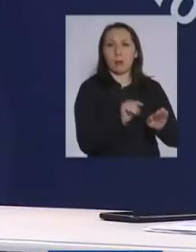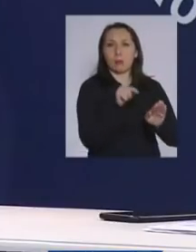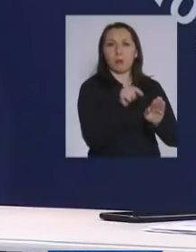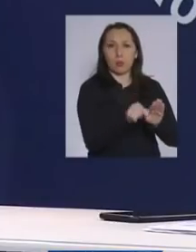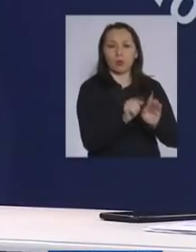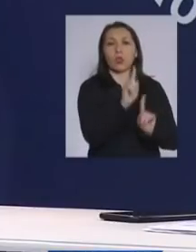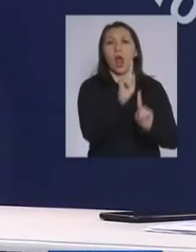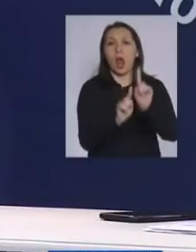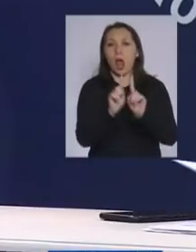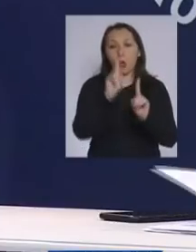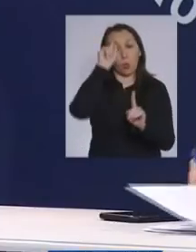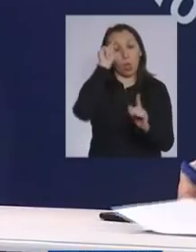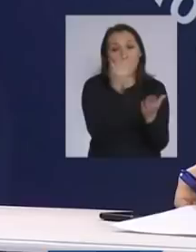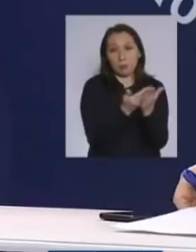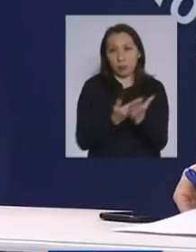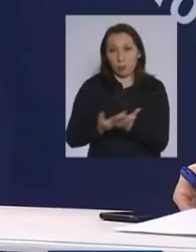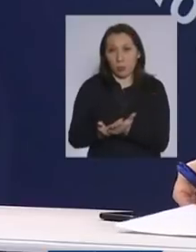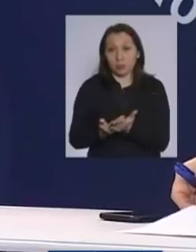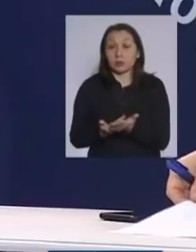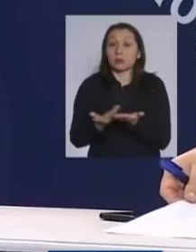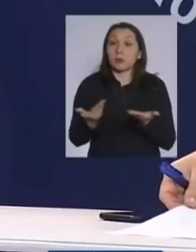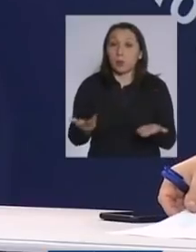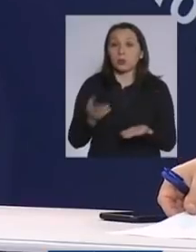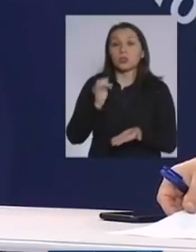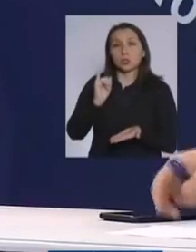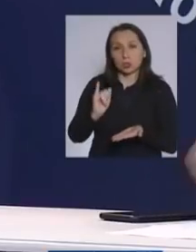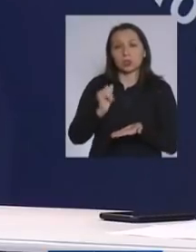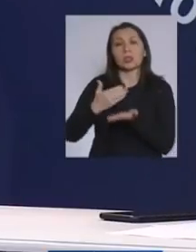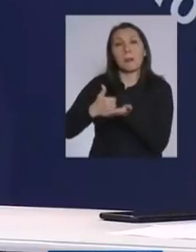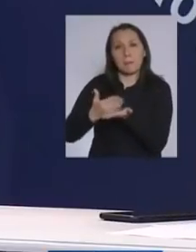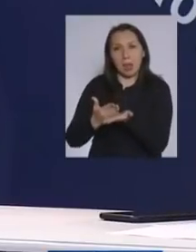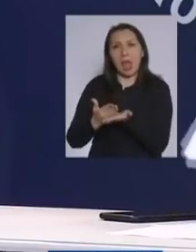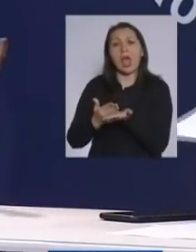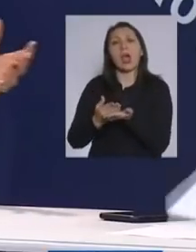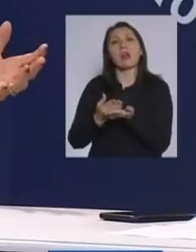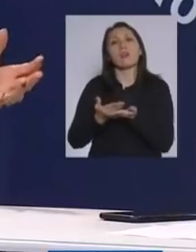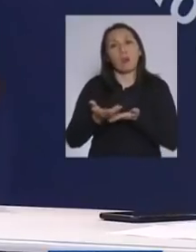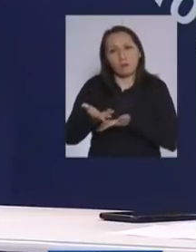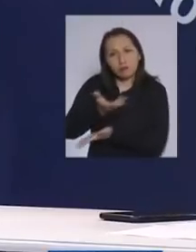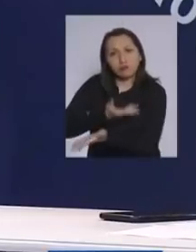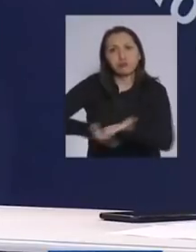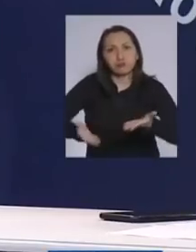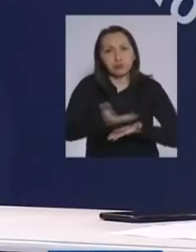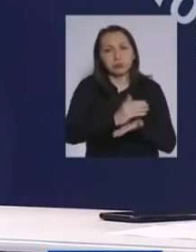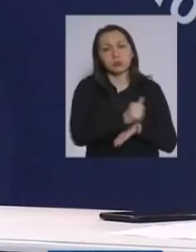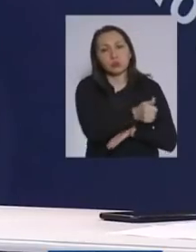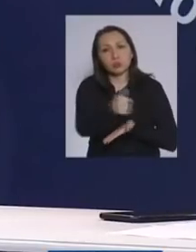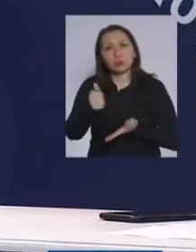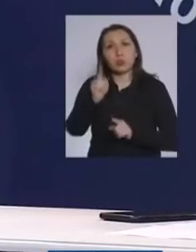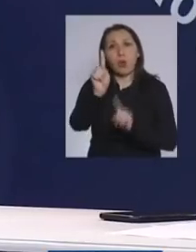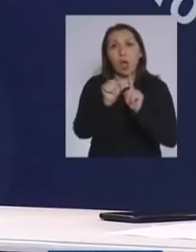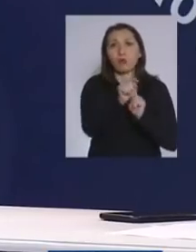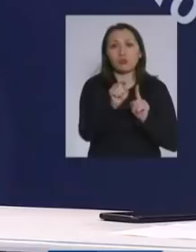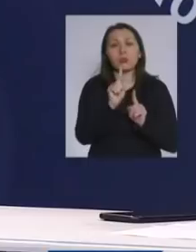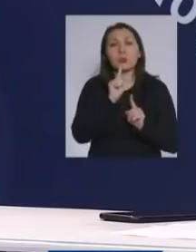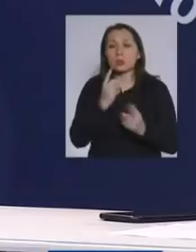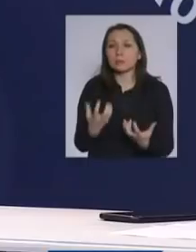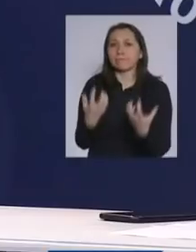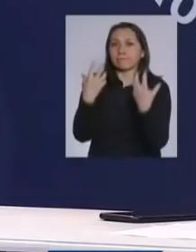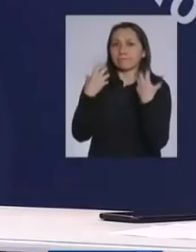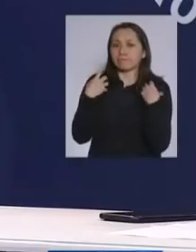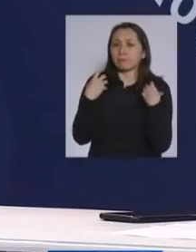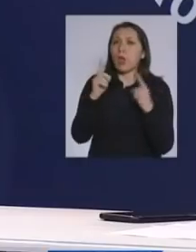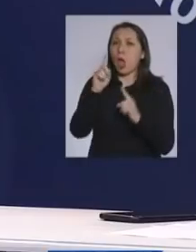algunas de las propuestas. Por lo tanto, sí es un plan que lo vamos a sociabilizar con todos aquellos que tienen